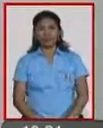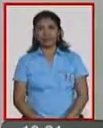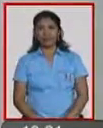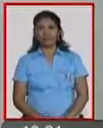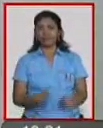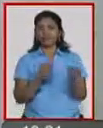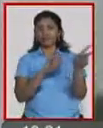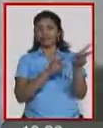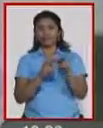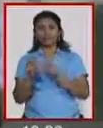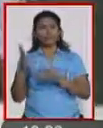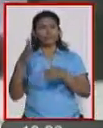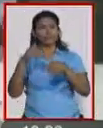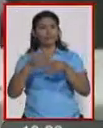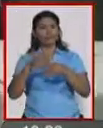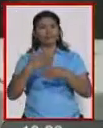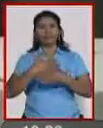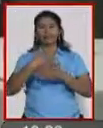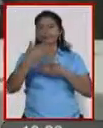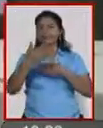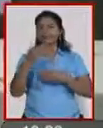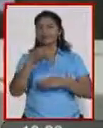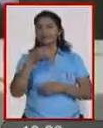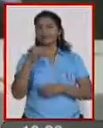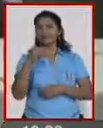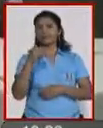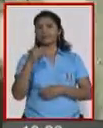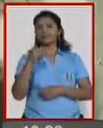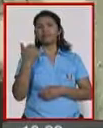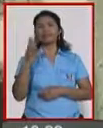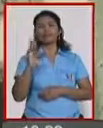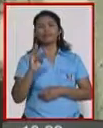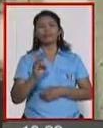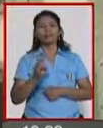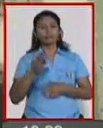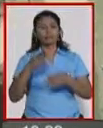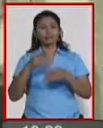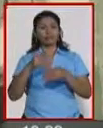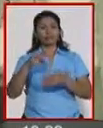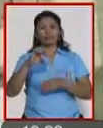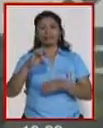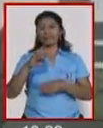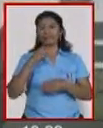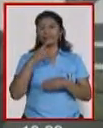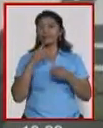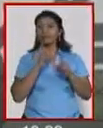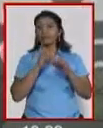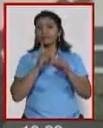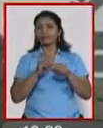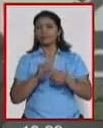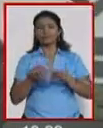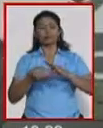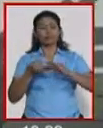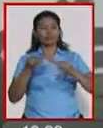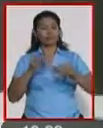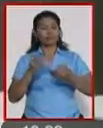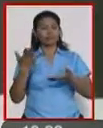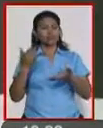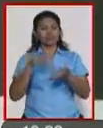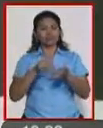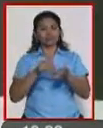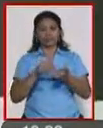Dentro de la planificación electoral para la gestión 2017, el Tribunal Supremo Electoral dio a conocer la fecha para